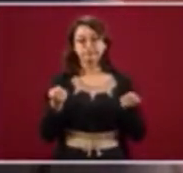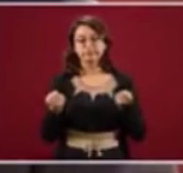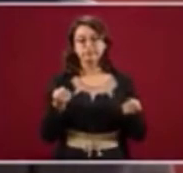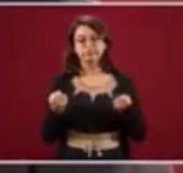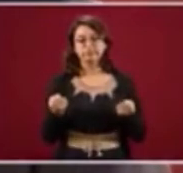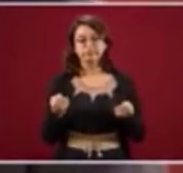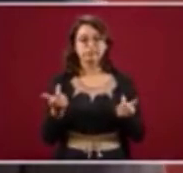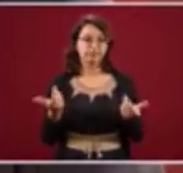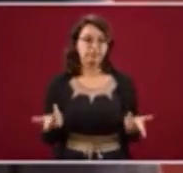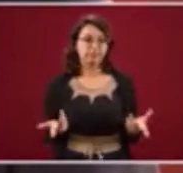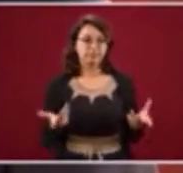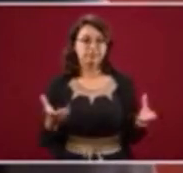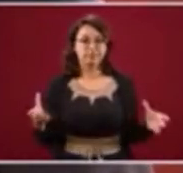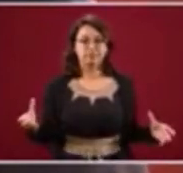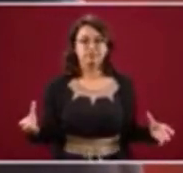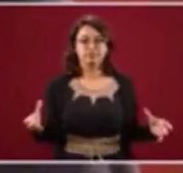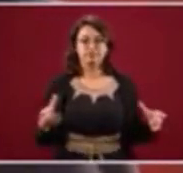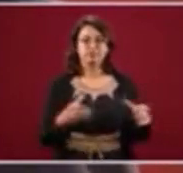criolla.